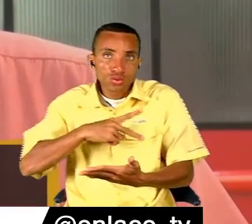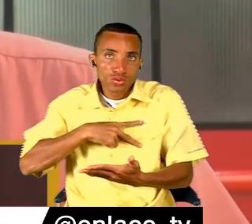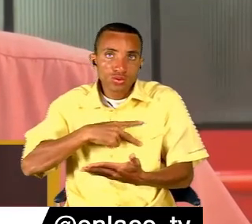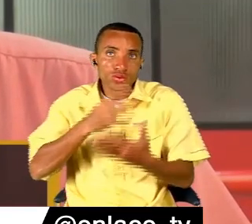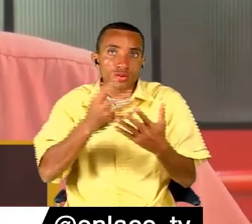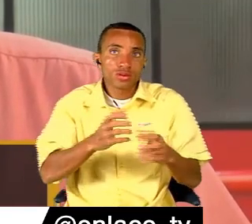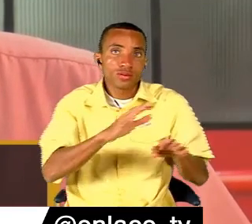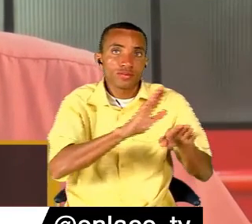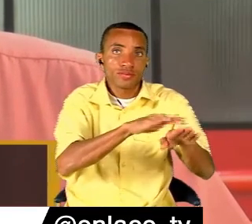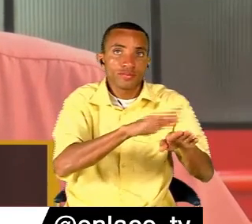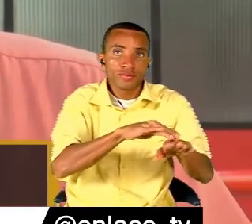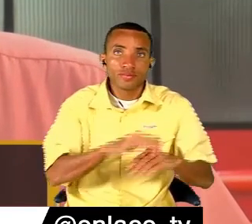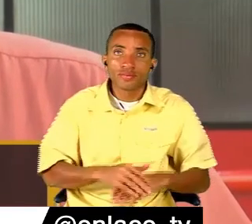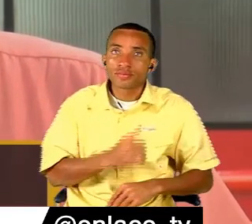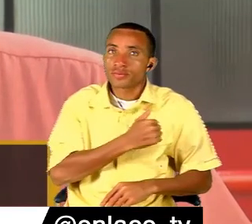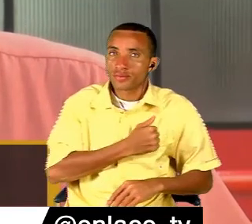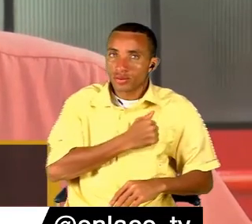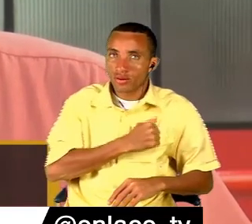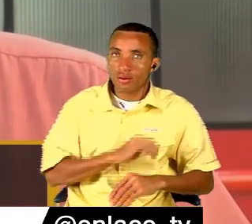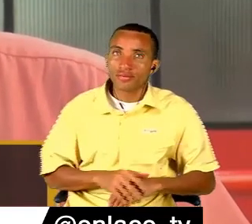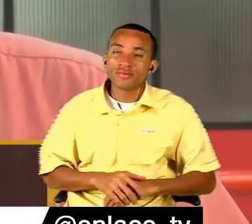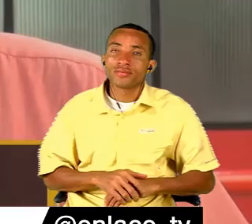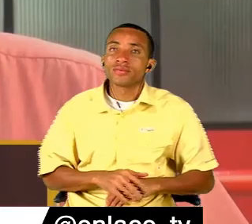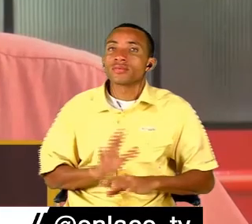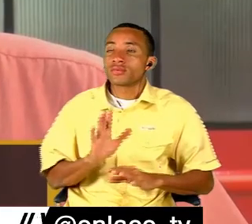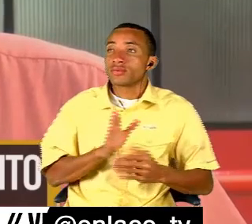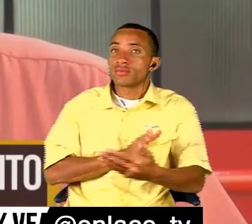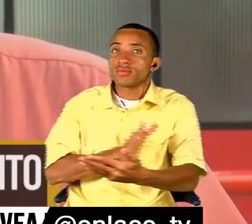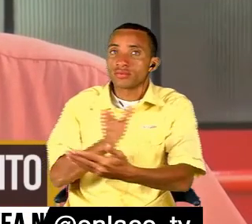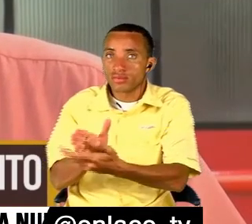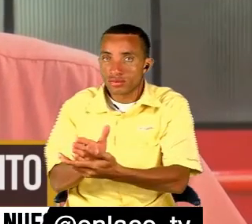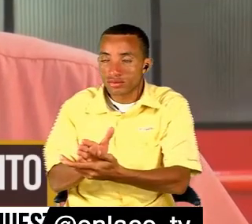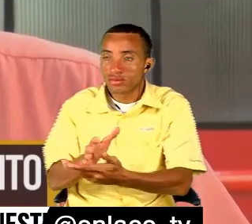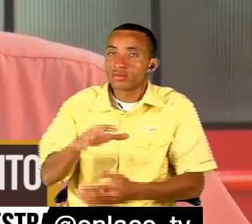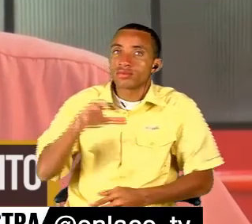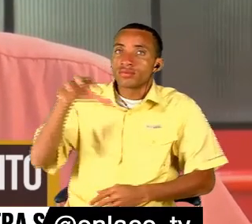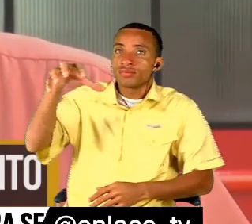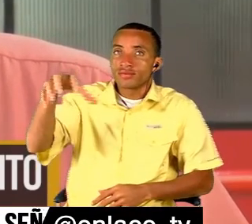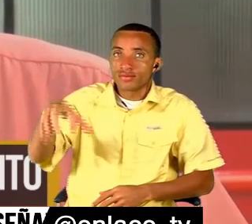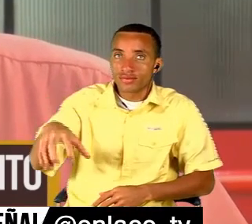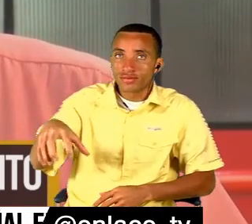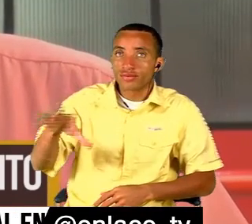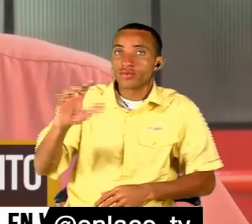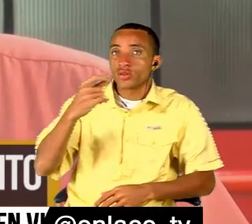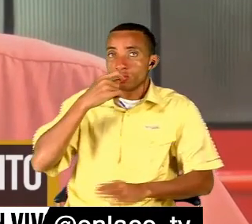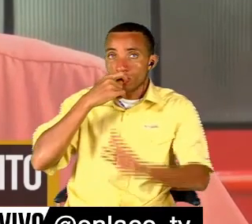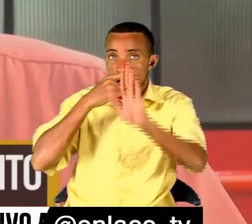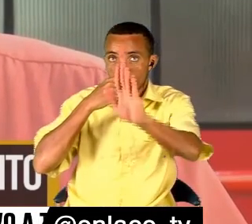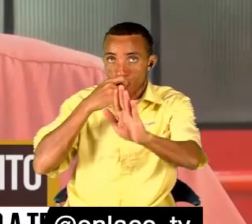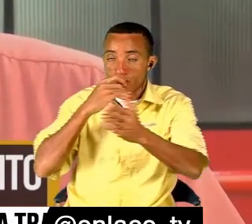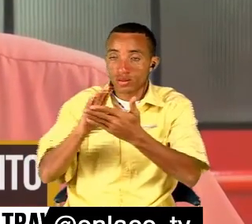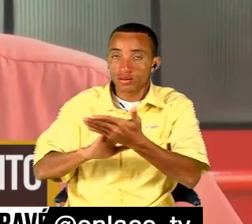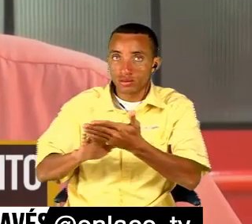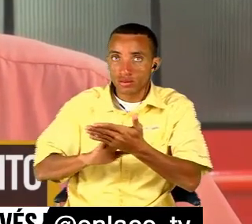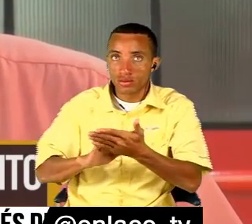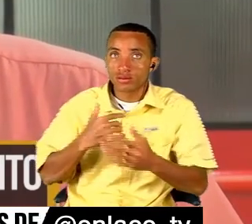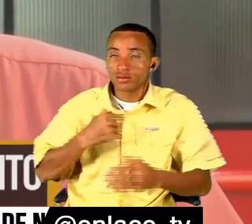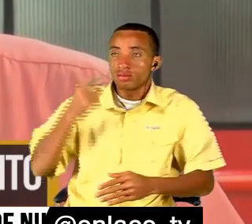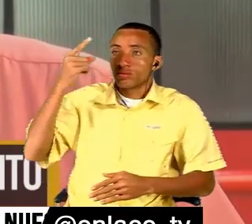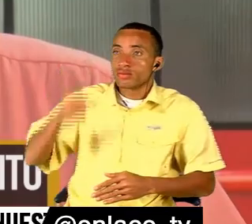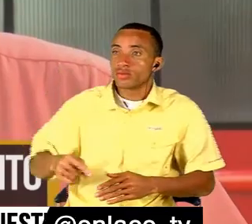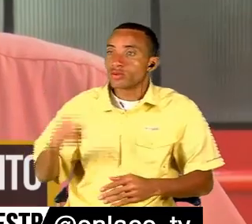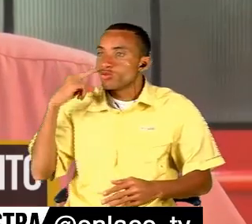ese ciudadano que, por favor, es mejor que se acerque a la inspección de tránsito a solucionar su problema, porque he dado orden de que localicen